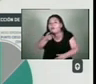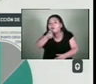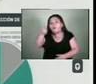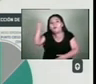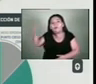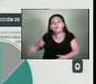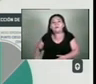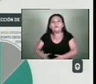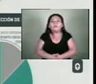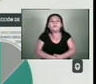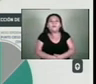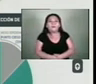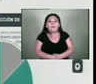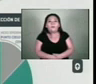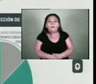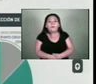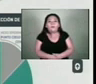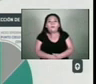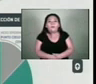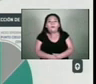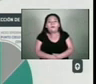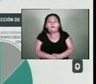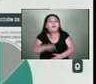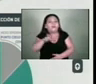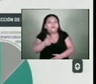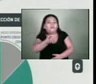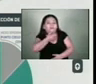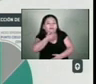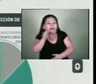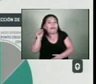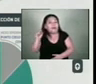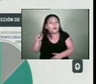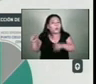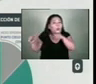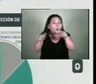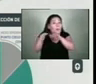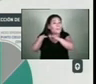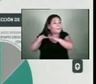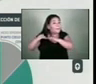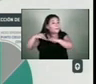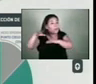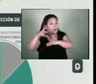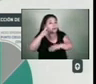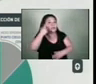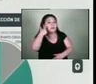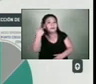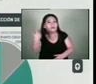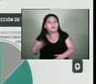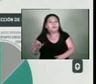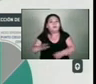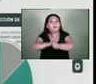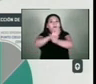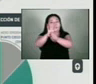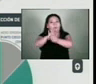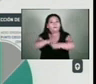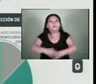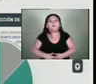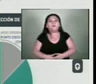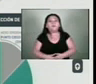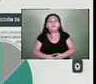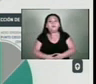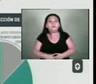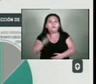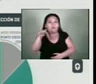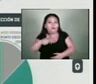59 32,774. Estamos hablando que entre estas edades es la mayor cantidad de casos de COVID-19 que